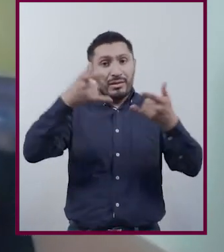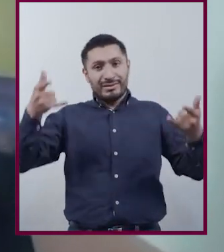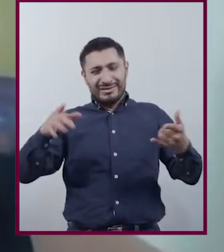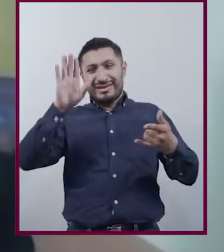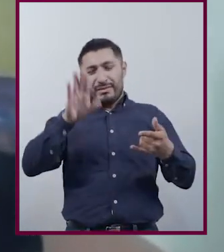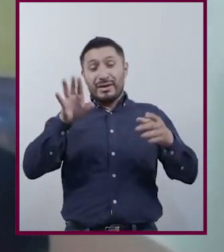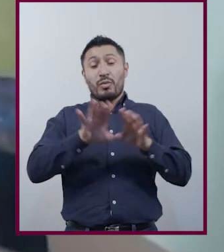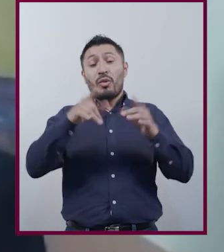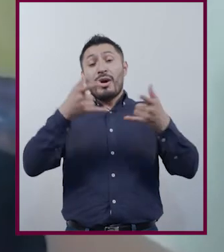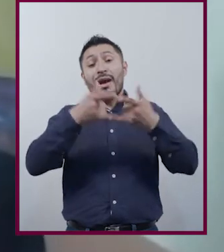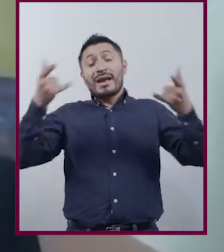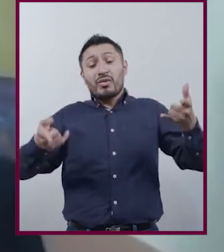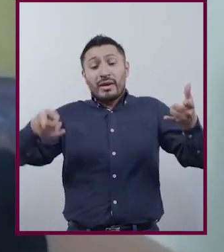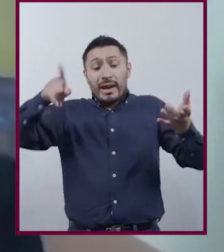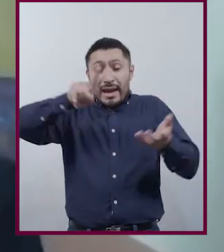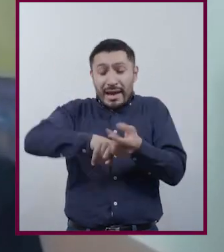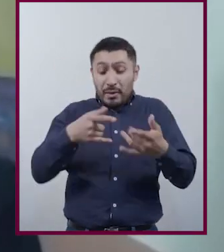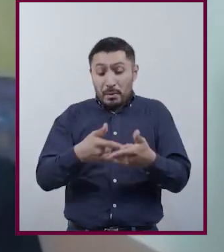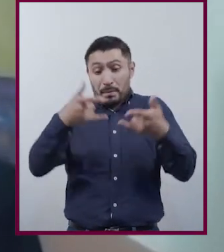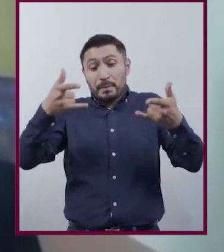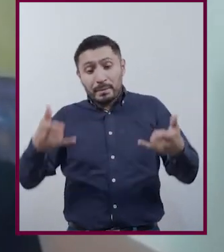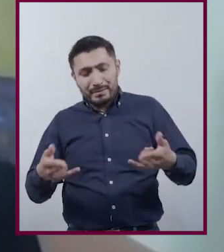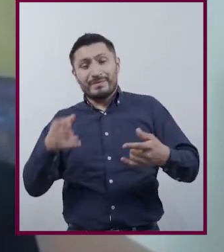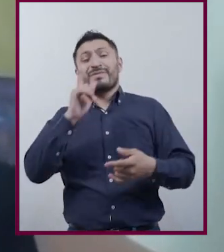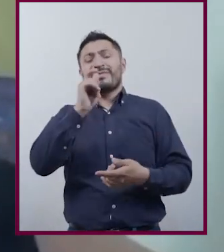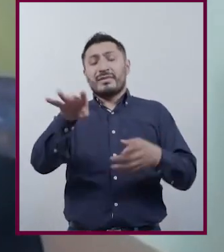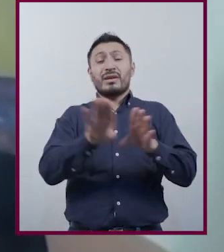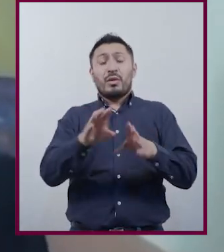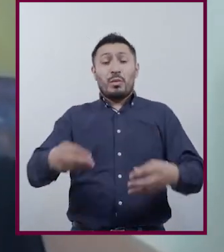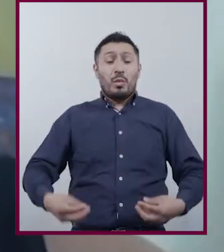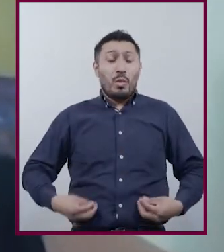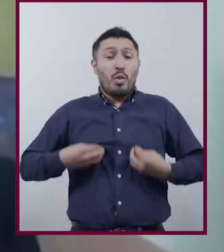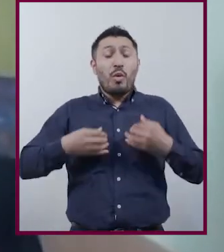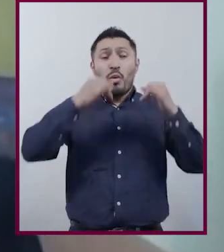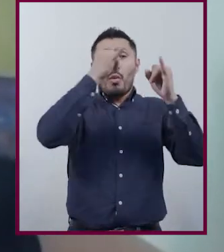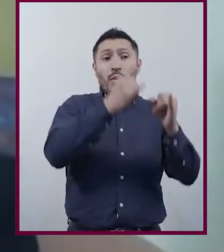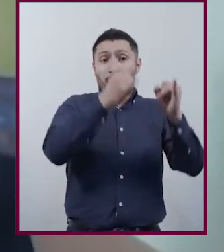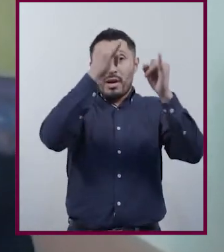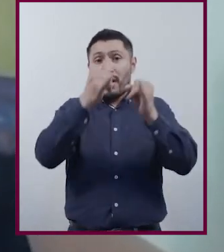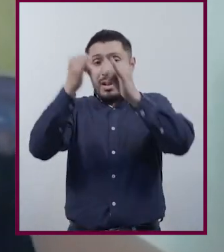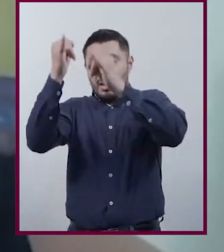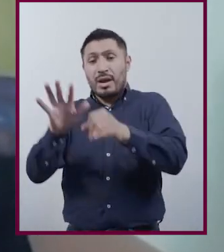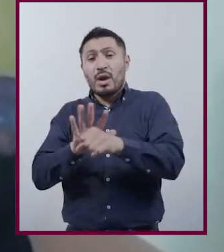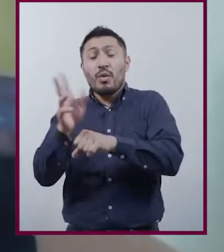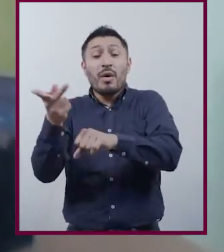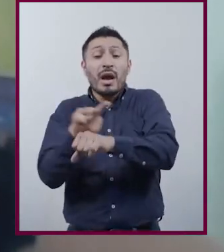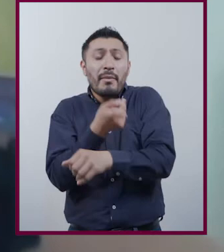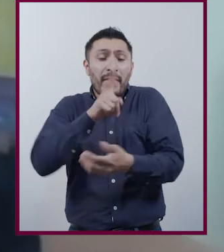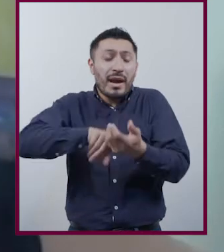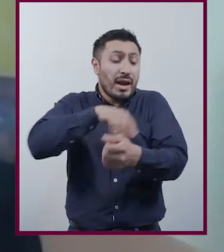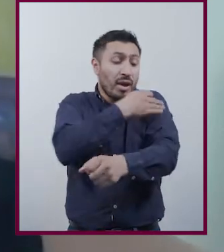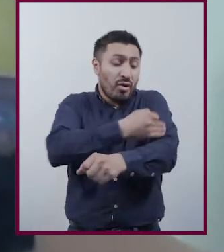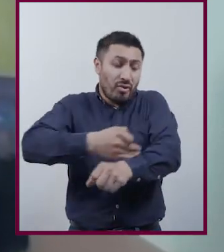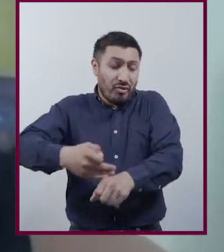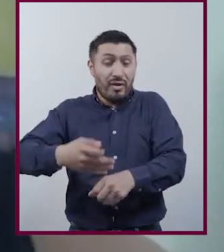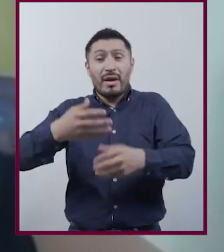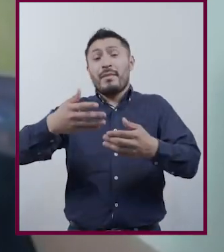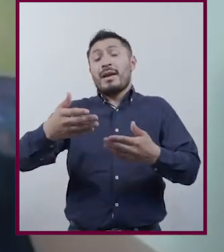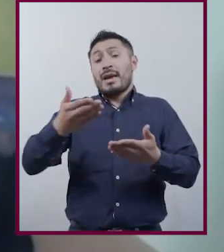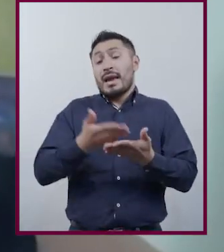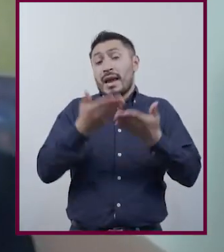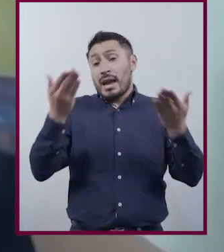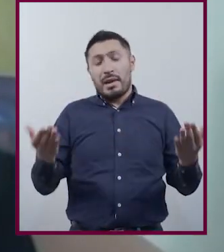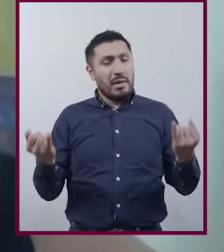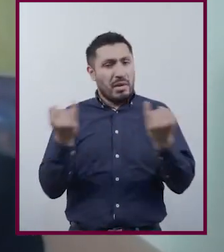Es decir, nuestras vidas personales, lo que le ocurre a nuestras familias, nuestro presente, pero también